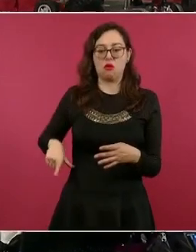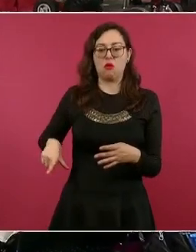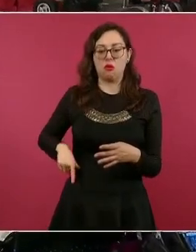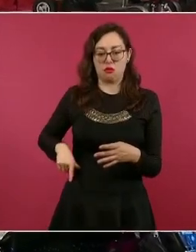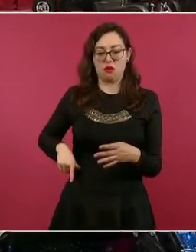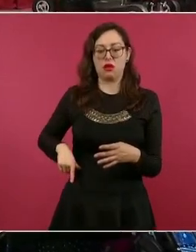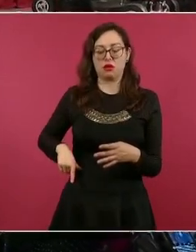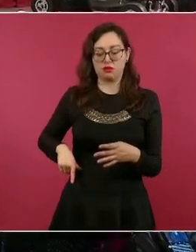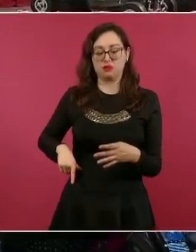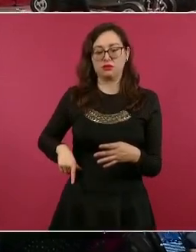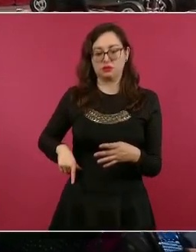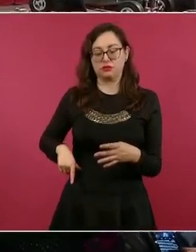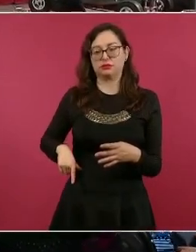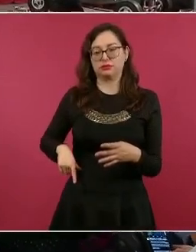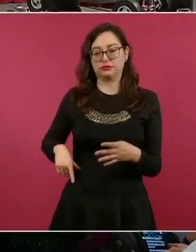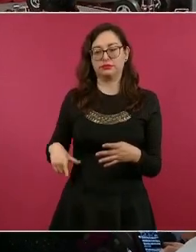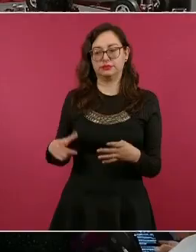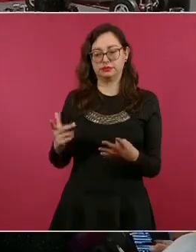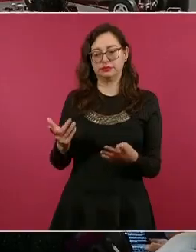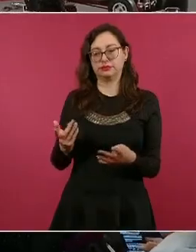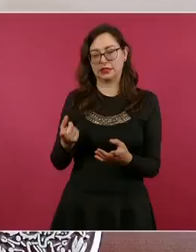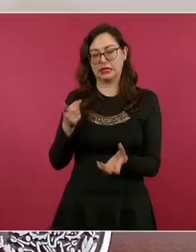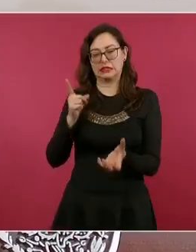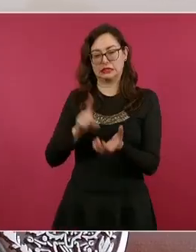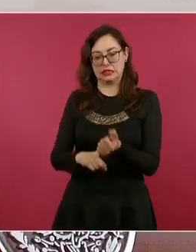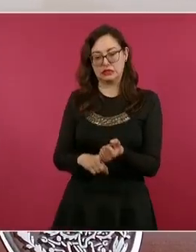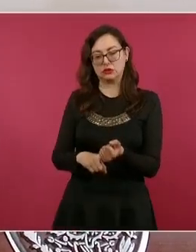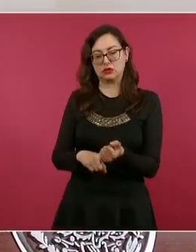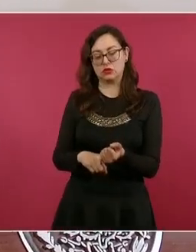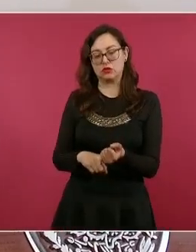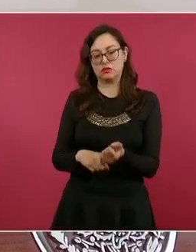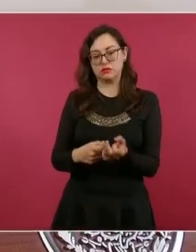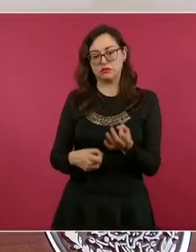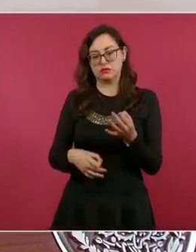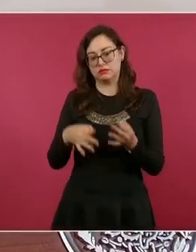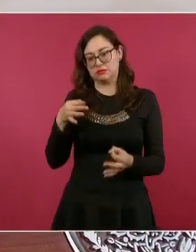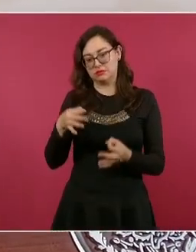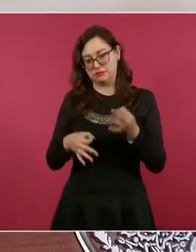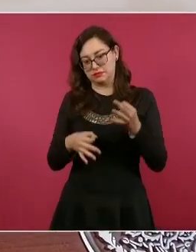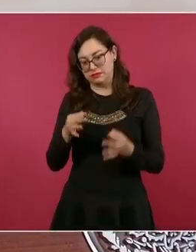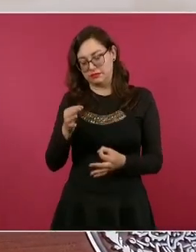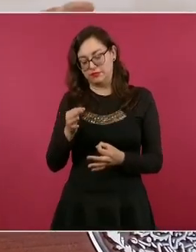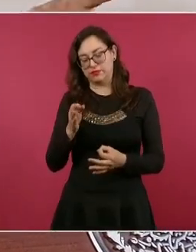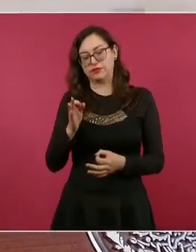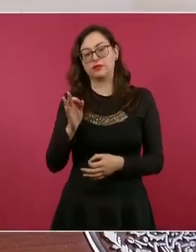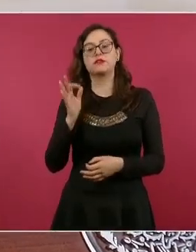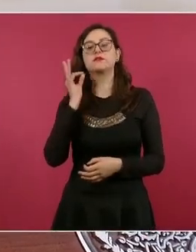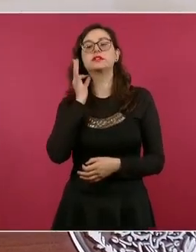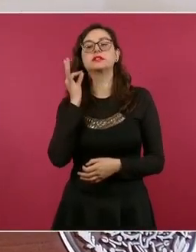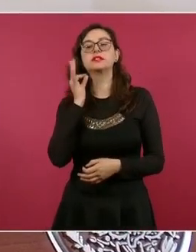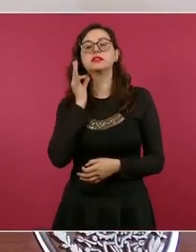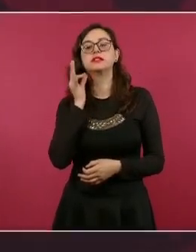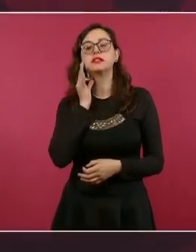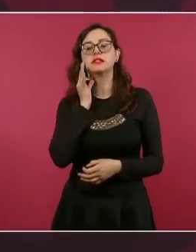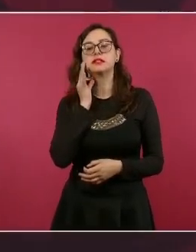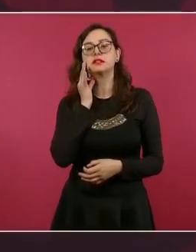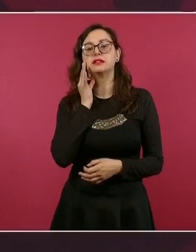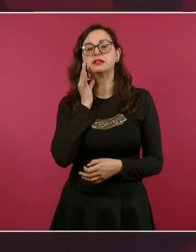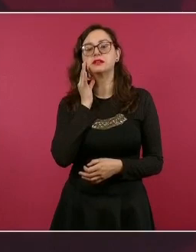cerca de la Fiscalía y de la Secretaría de Seguridad Pública de Guerrero.